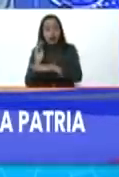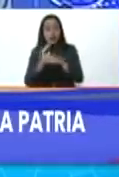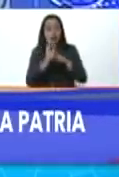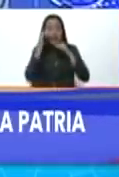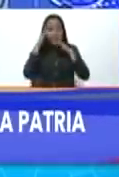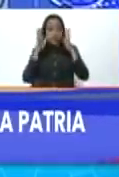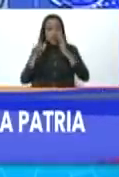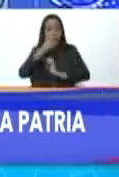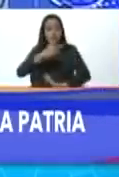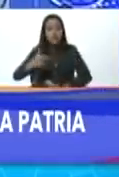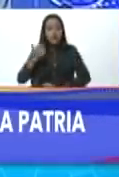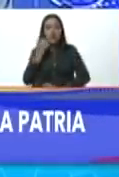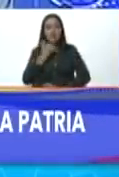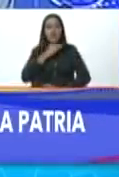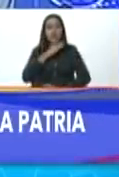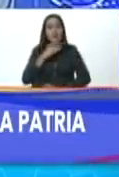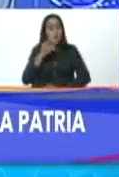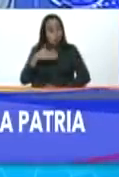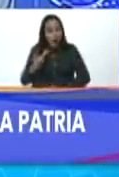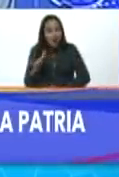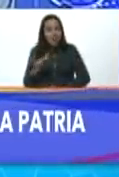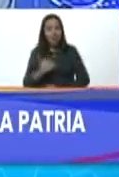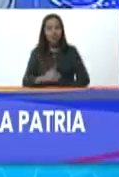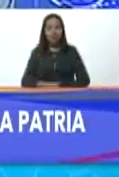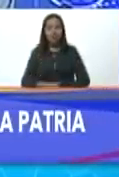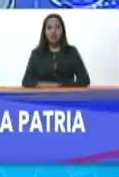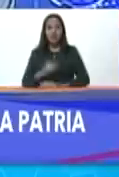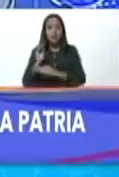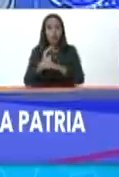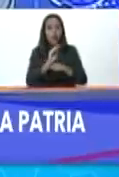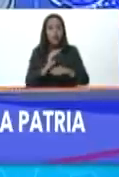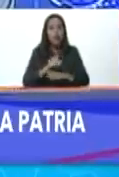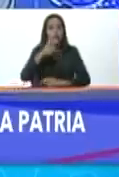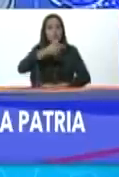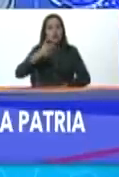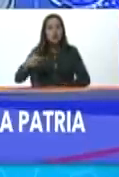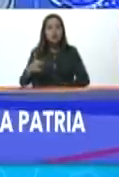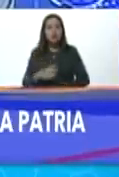pacientes. Sobre todo cuidar a las personas